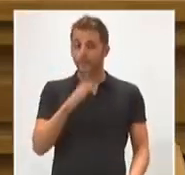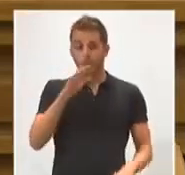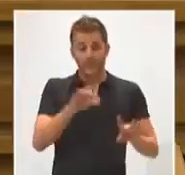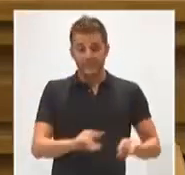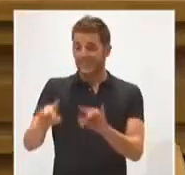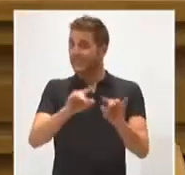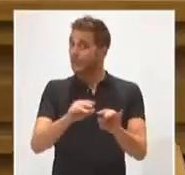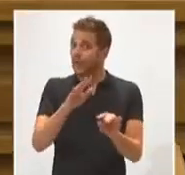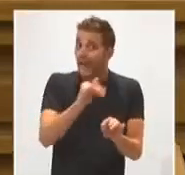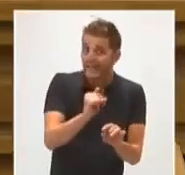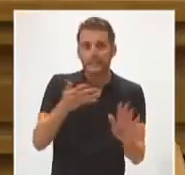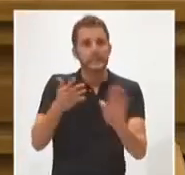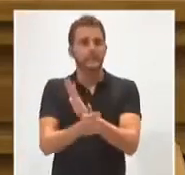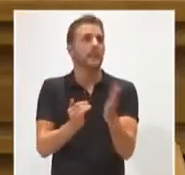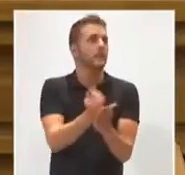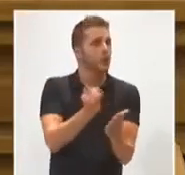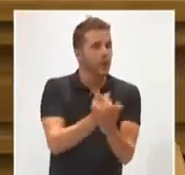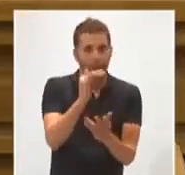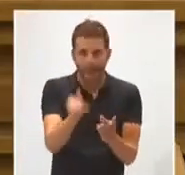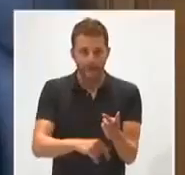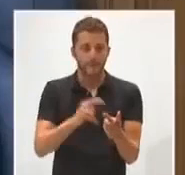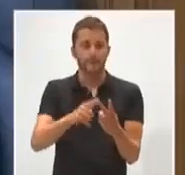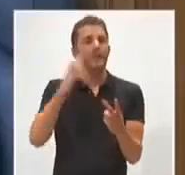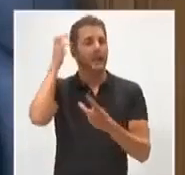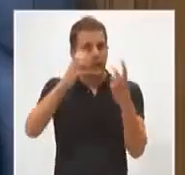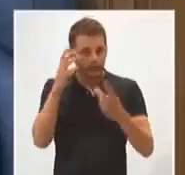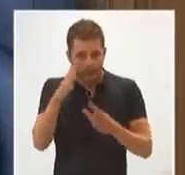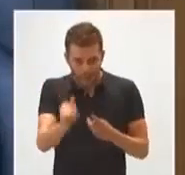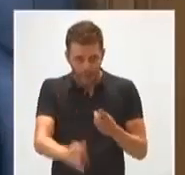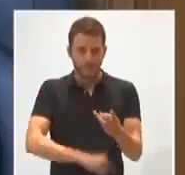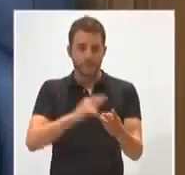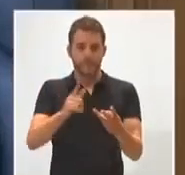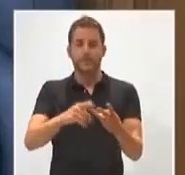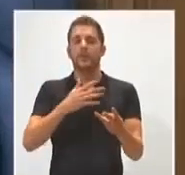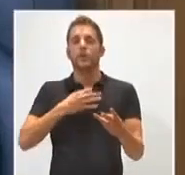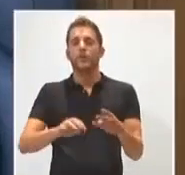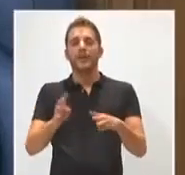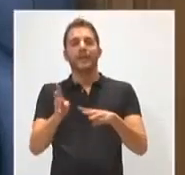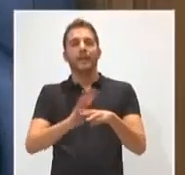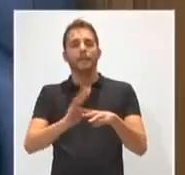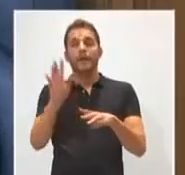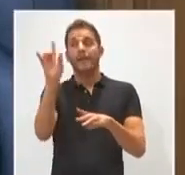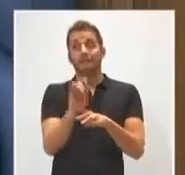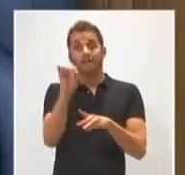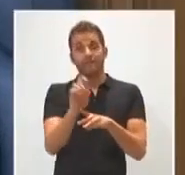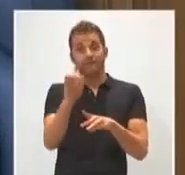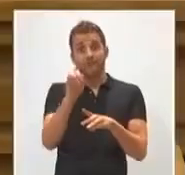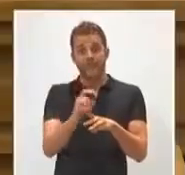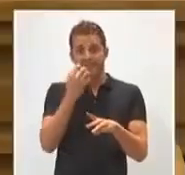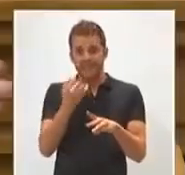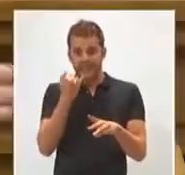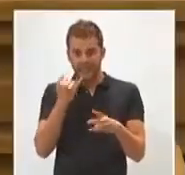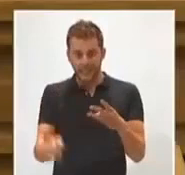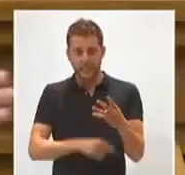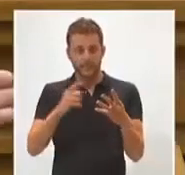podemos tener cosechas podemos tener ganadería podemos tener plantas fotovoltáicas podemos tener molinos de viento